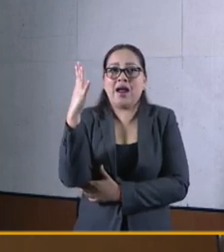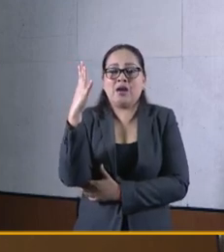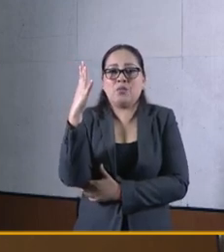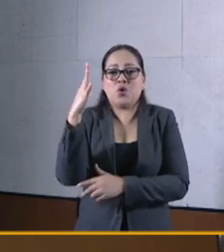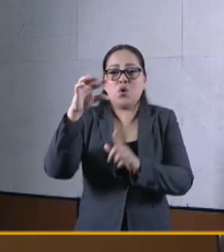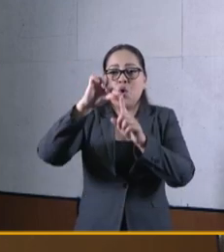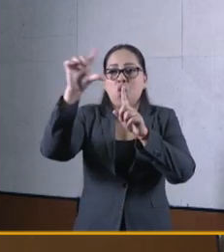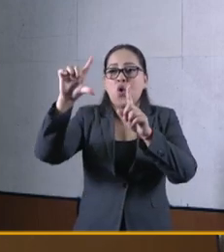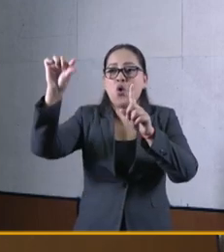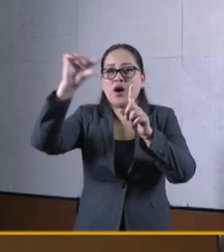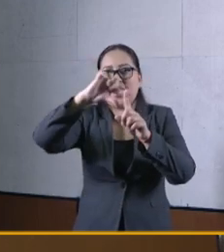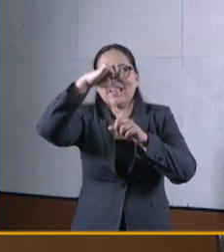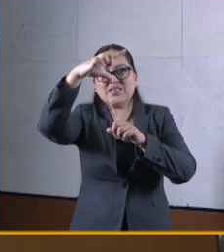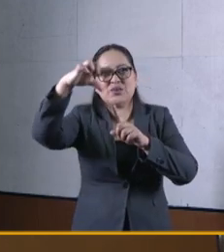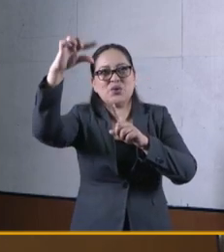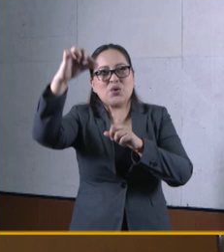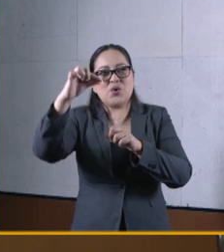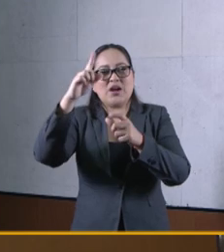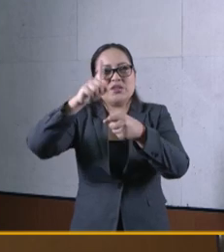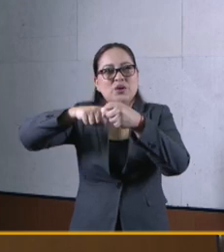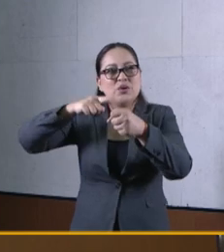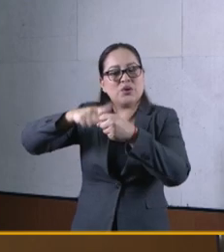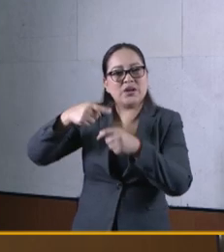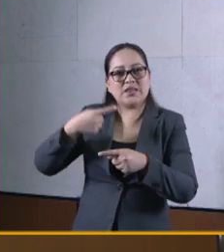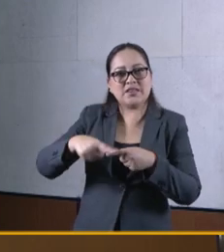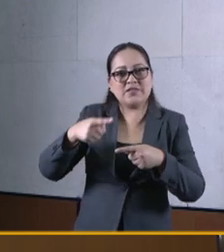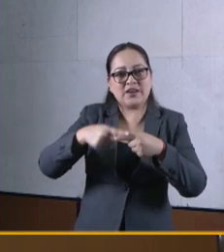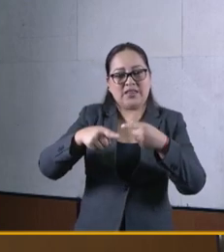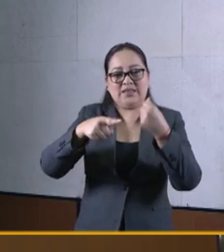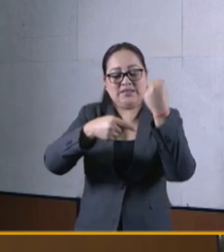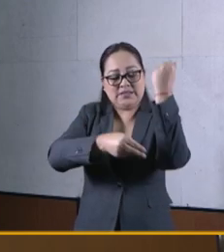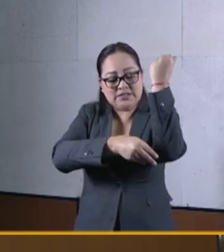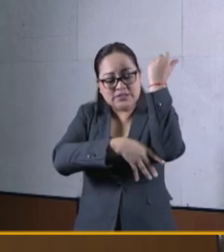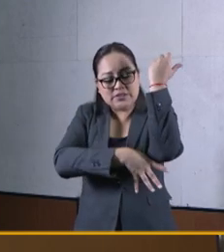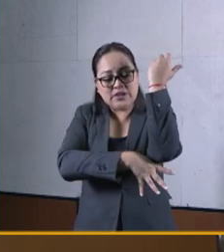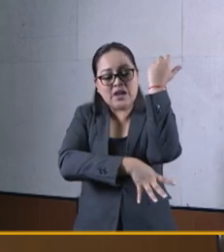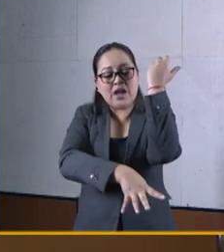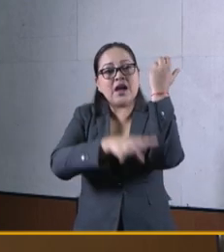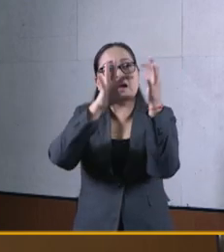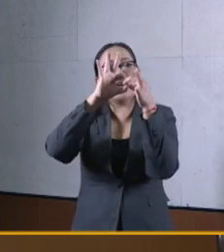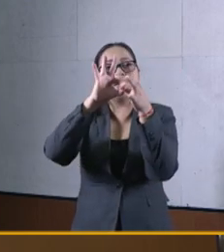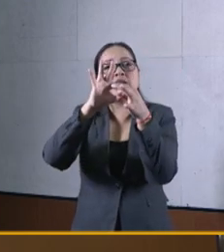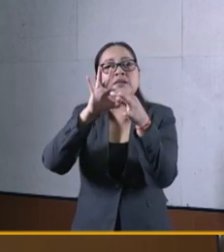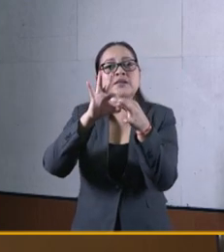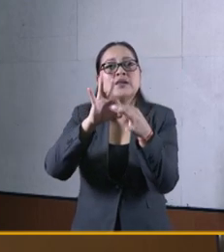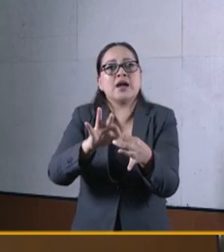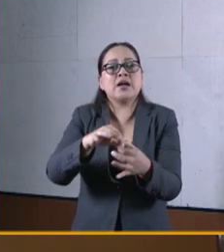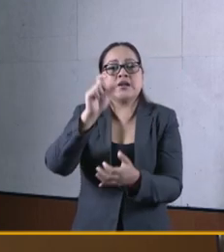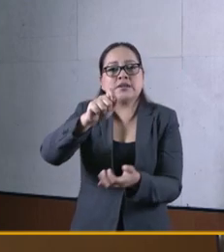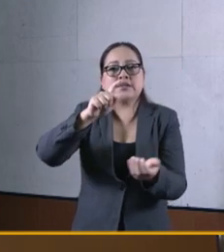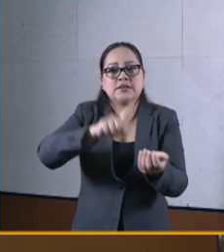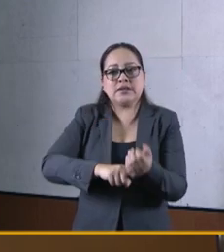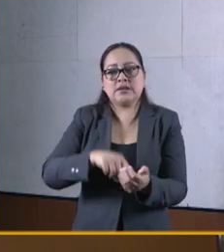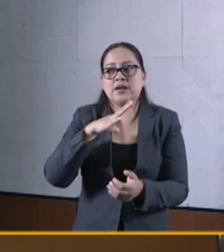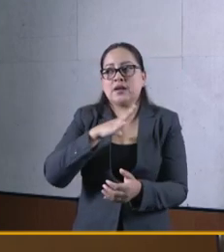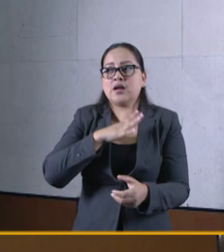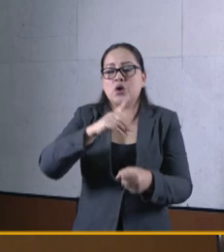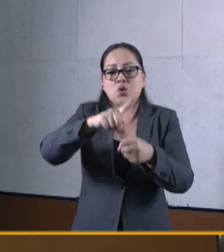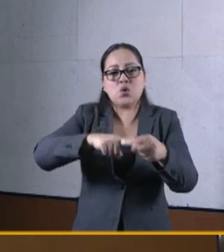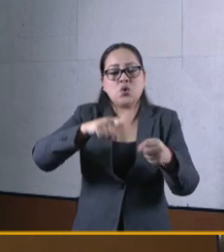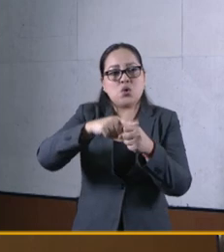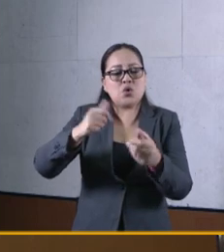cuyos hondas raíces son nuestra autonomía que dan origen a un tronco de color azul